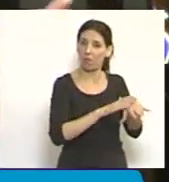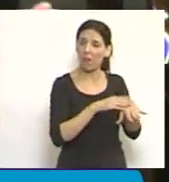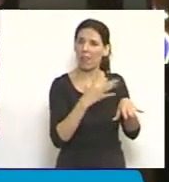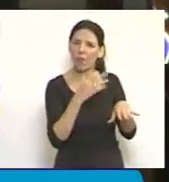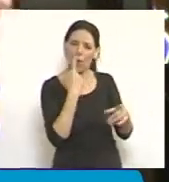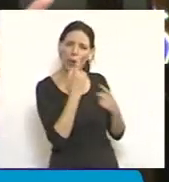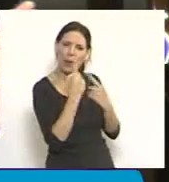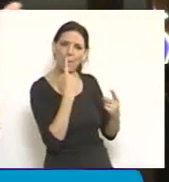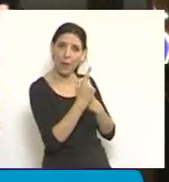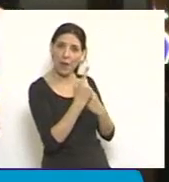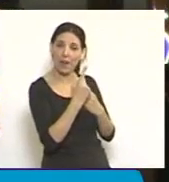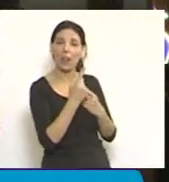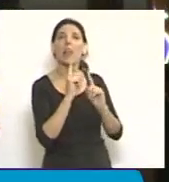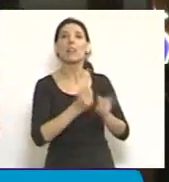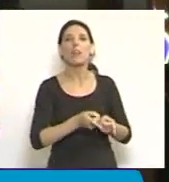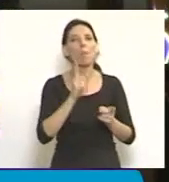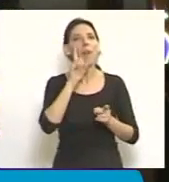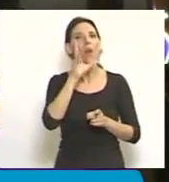Procuración General.